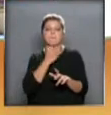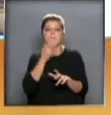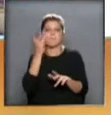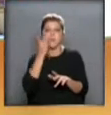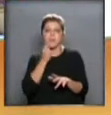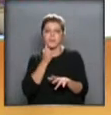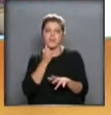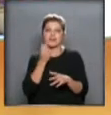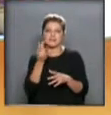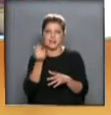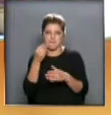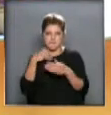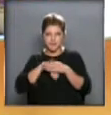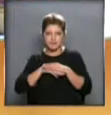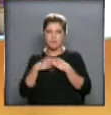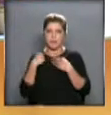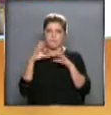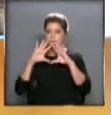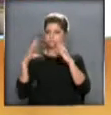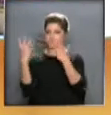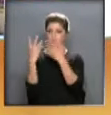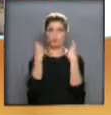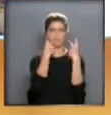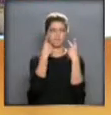para irme a recorrer el mundo